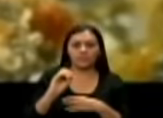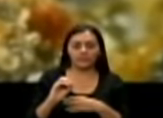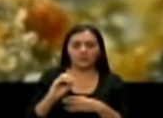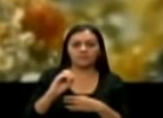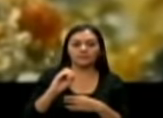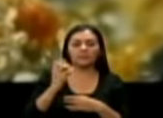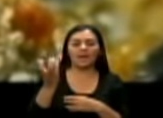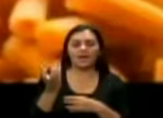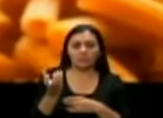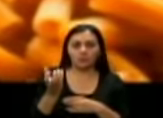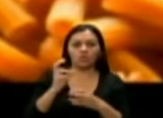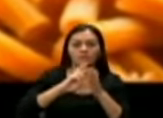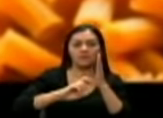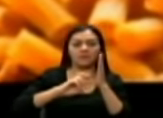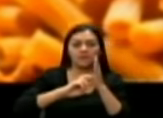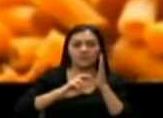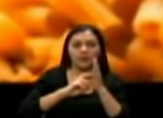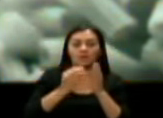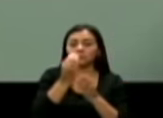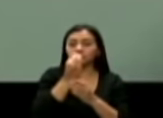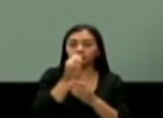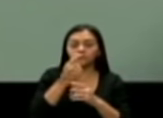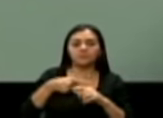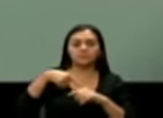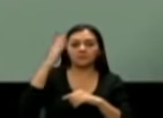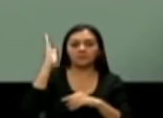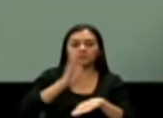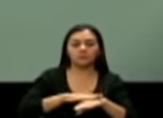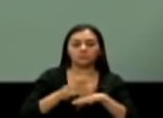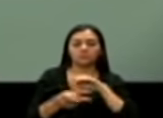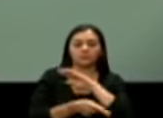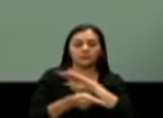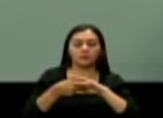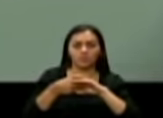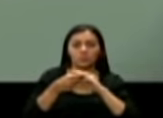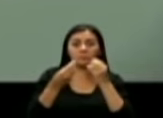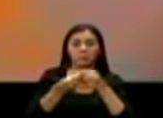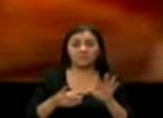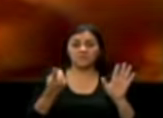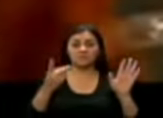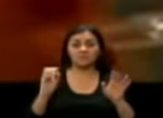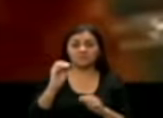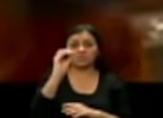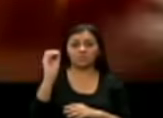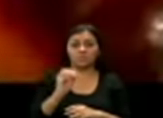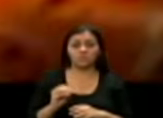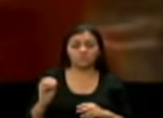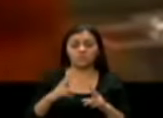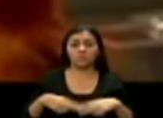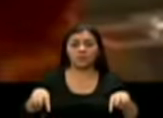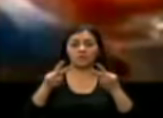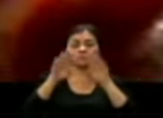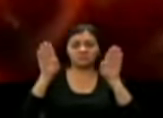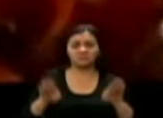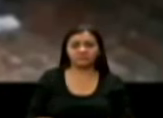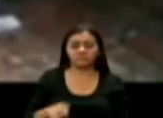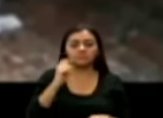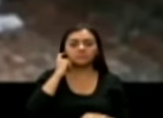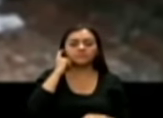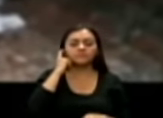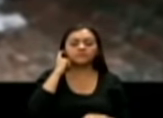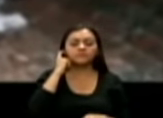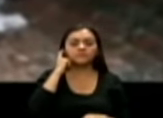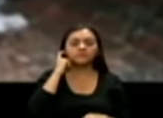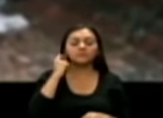los minerales, los cereales y particularmente el caso del petróleo, que perdió el 60% de su valor. Un escenario que ha